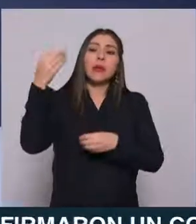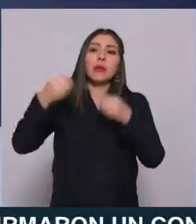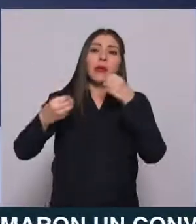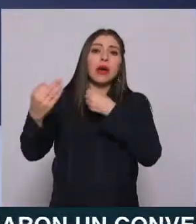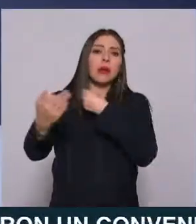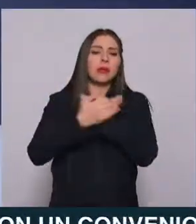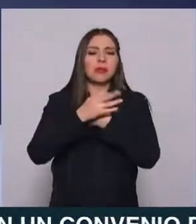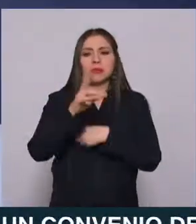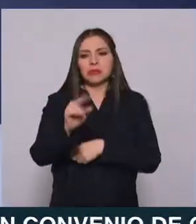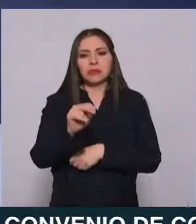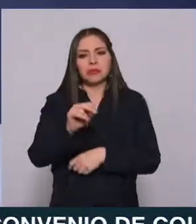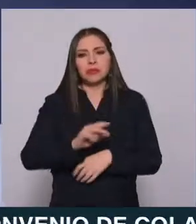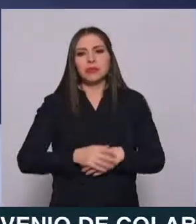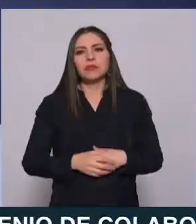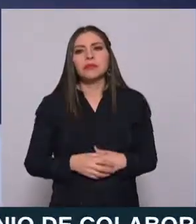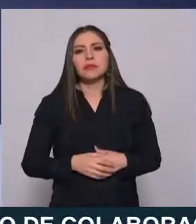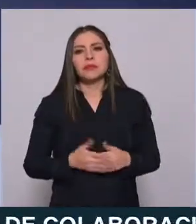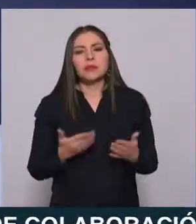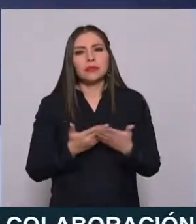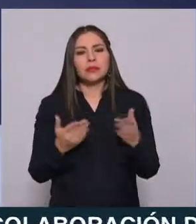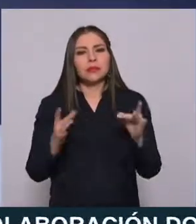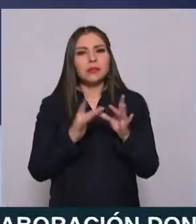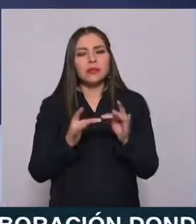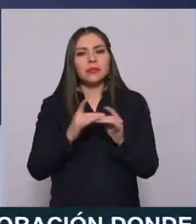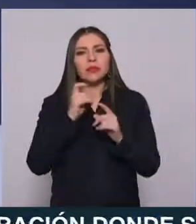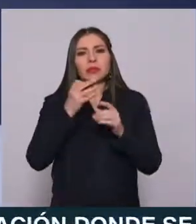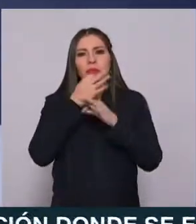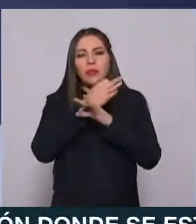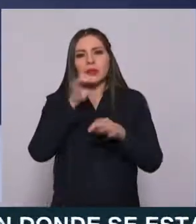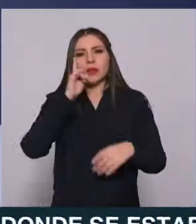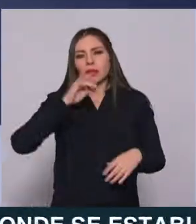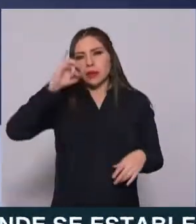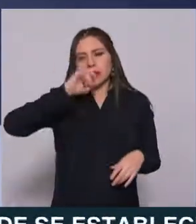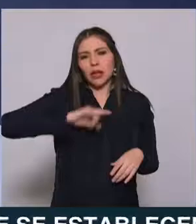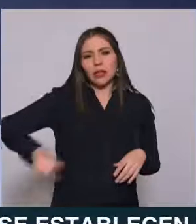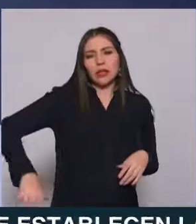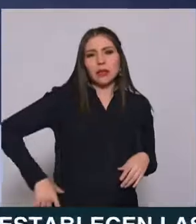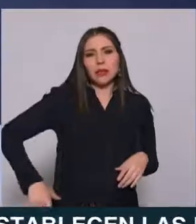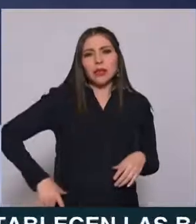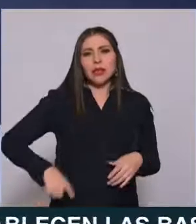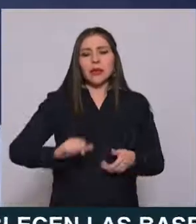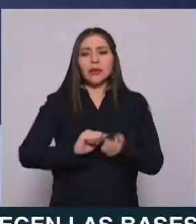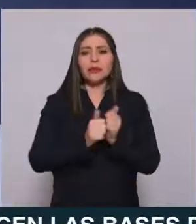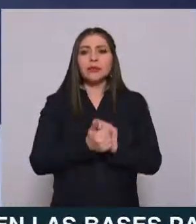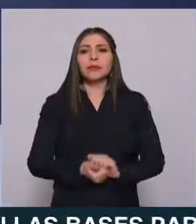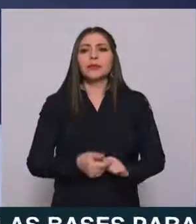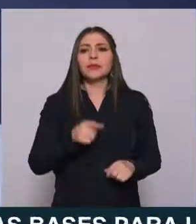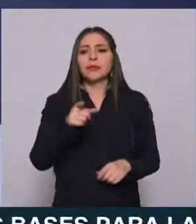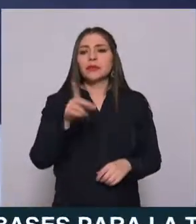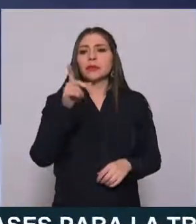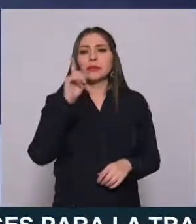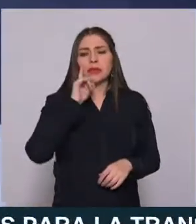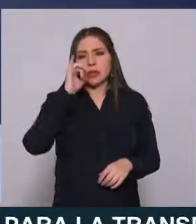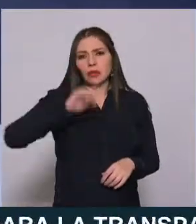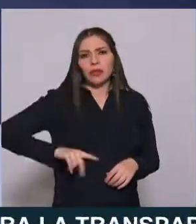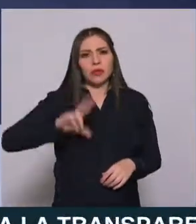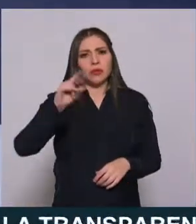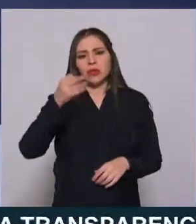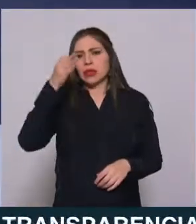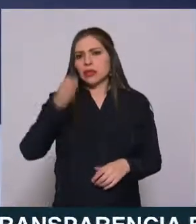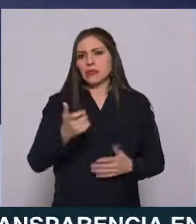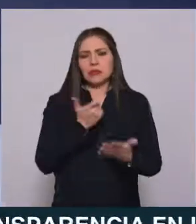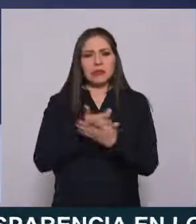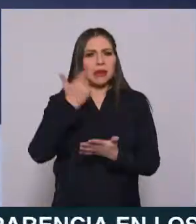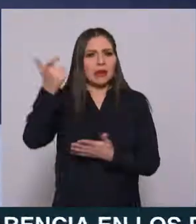justo para conversar sobre el anuncio que hizo la jefa de gobierno, la doctora Sheinbaum, con respecto a que la Ciudad de México pues no va a pagar ni un peso a los desarrolladores del Parque